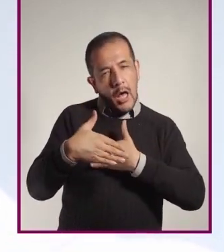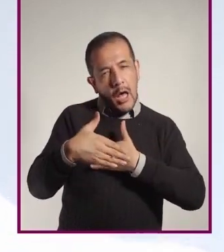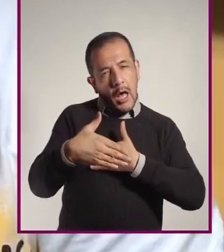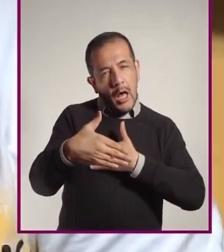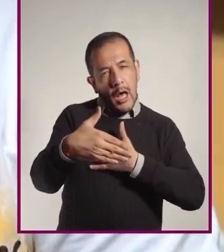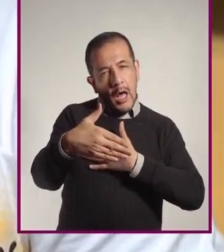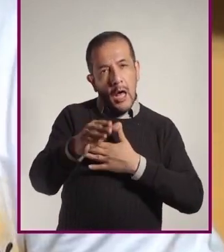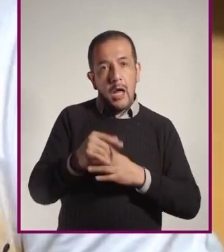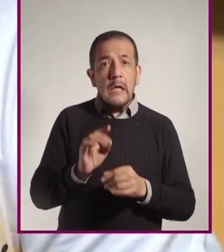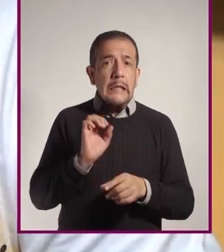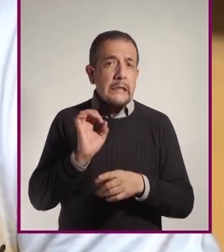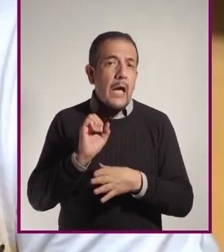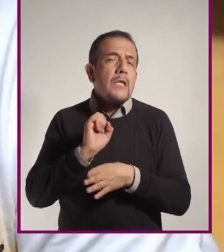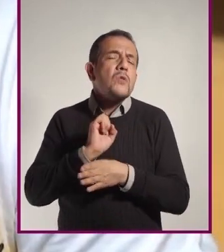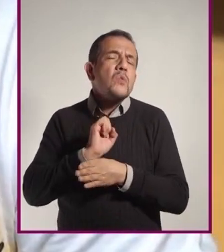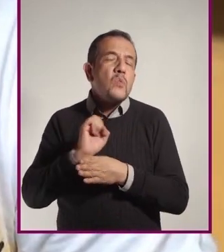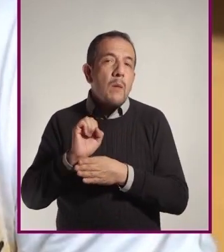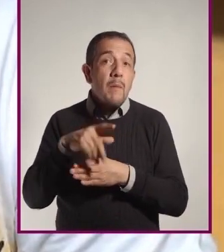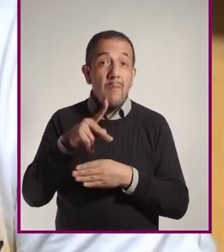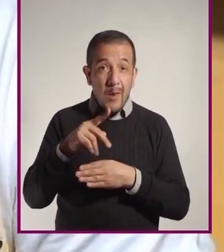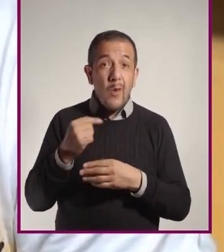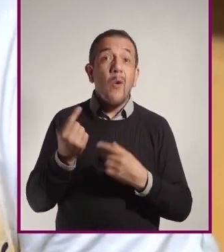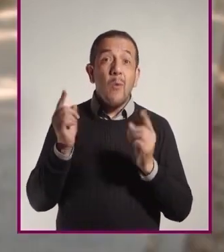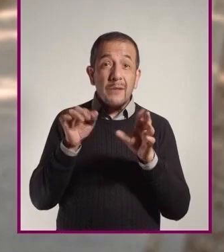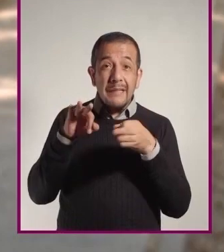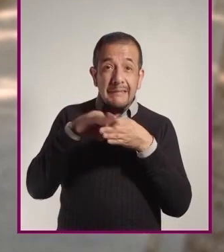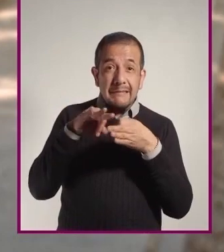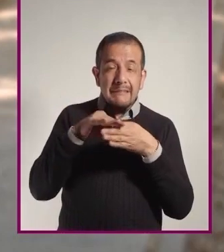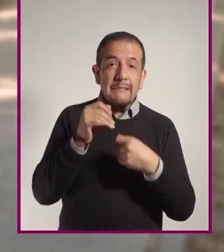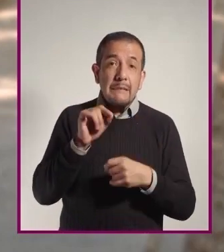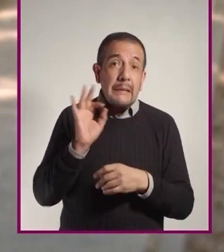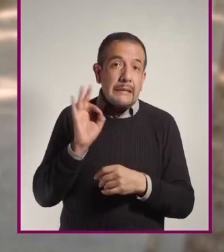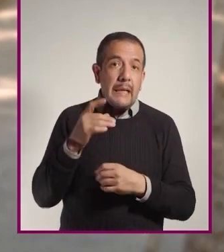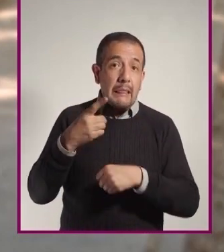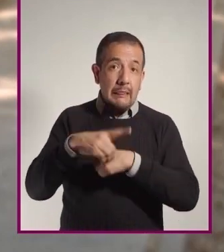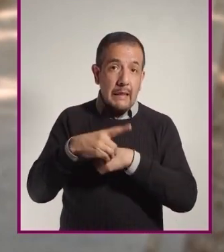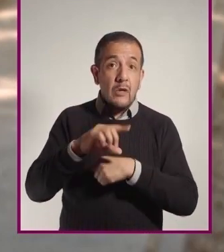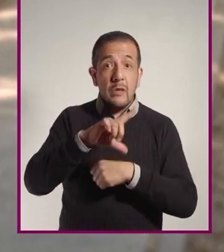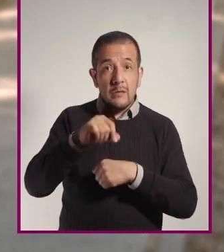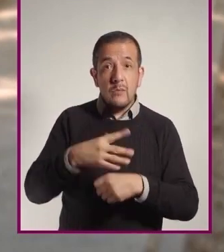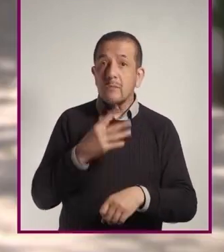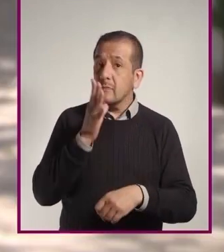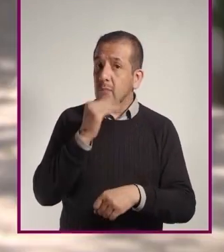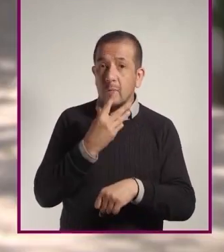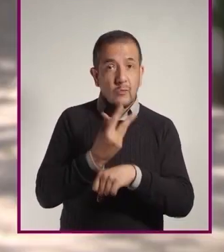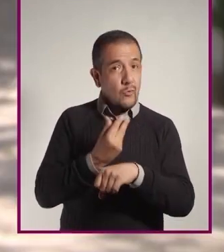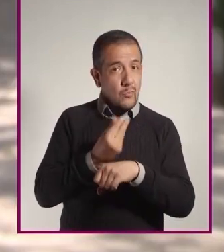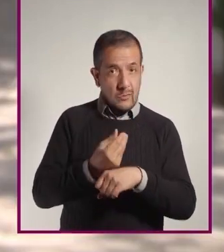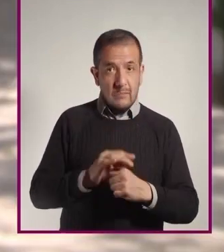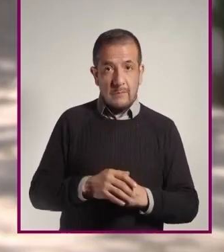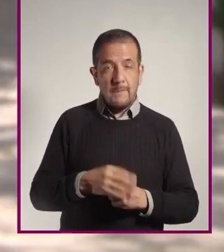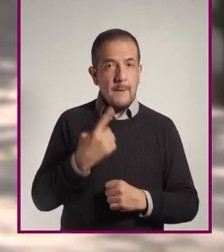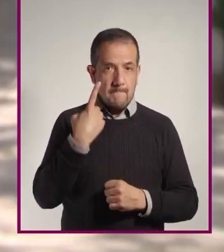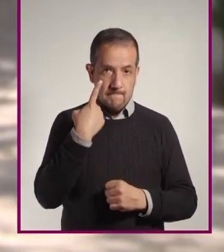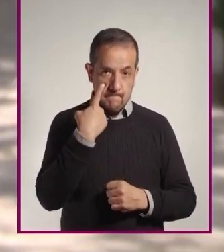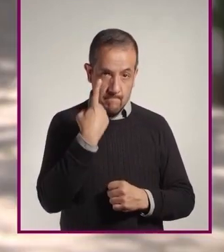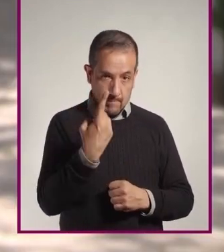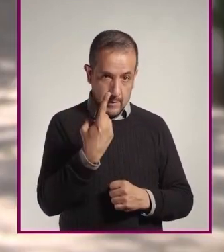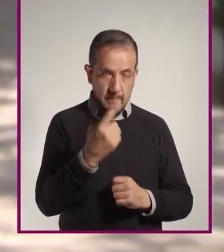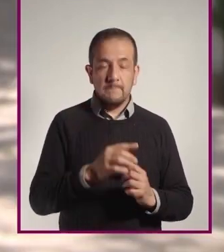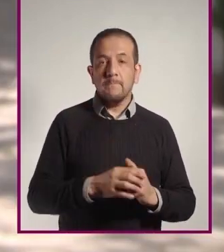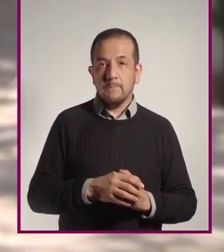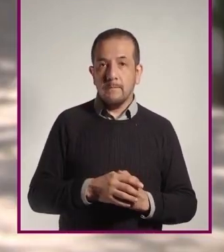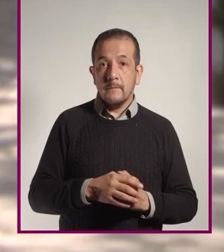aunque el volumen de uso sea moderado, pueden ocurrir daños y algunos pueden ser irreversibles. Escucha bien.